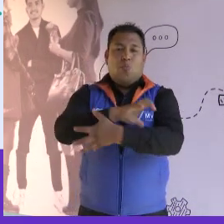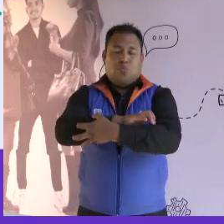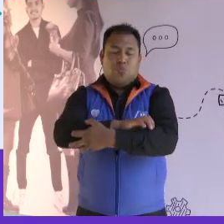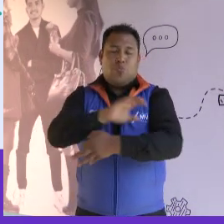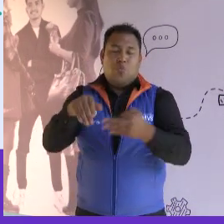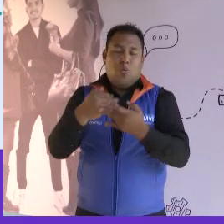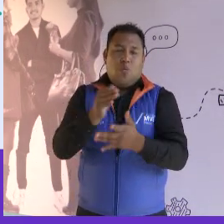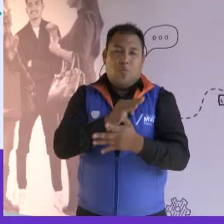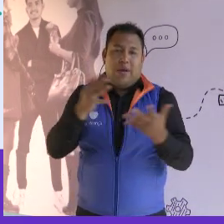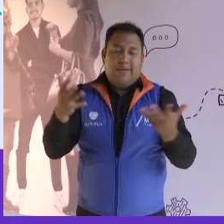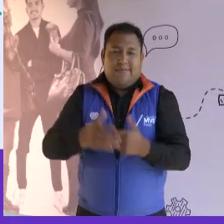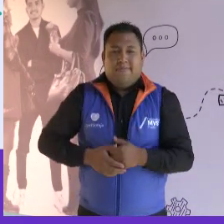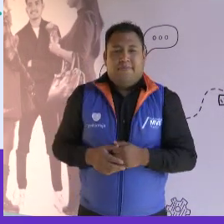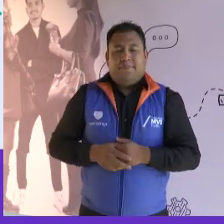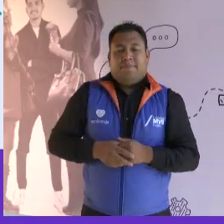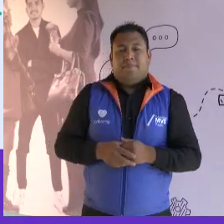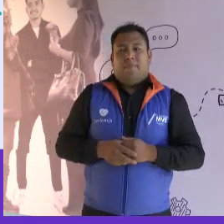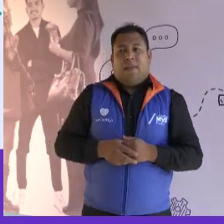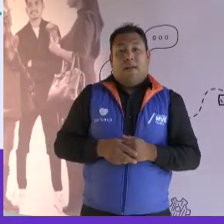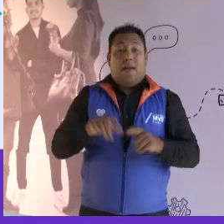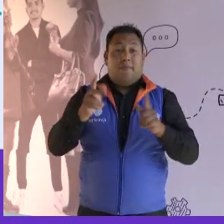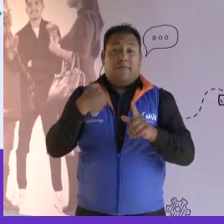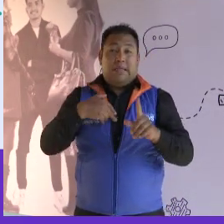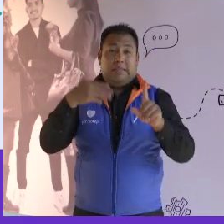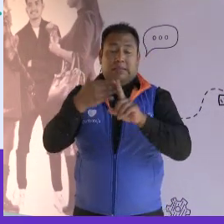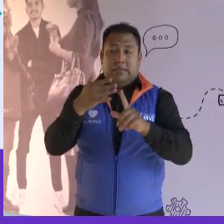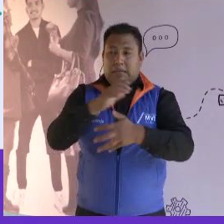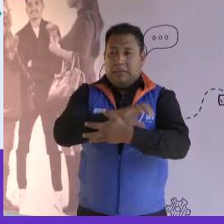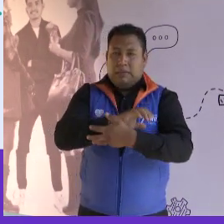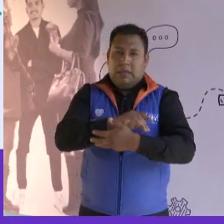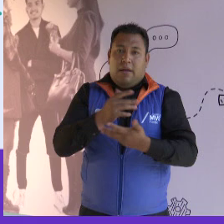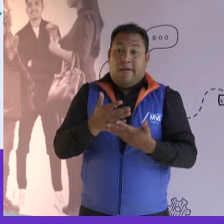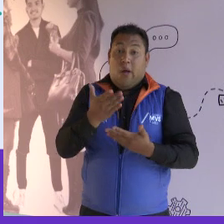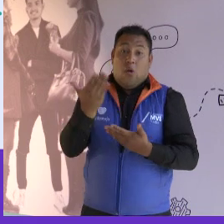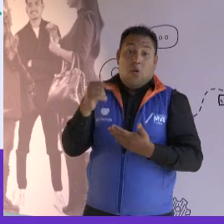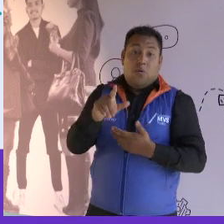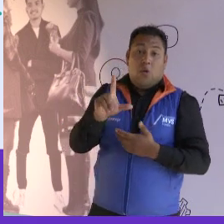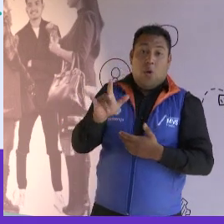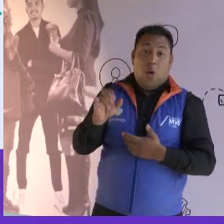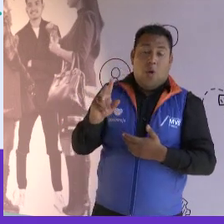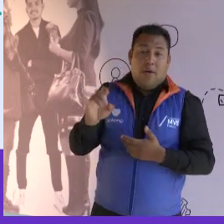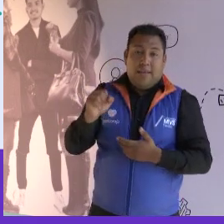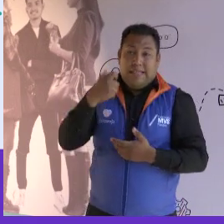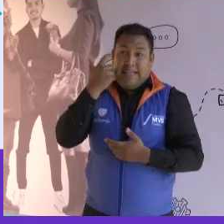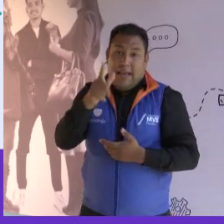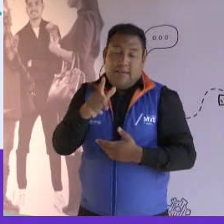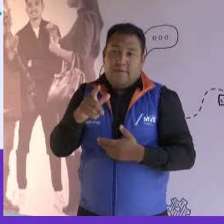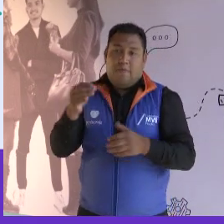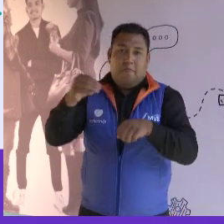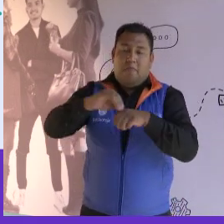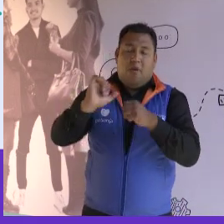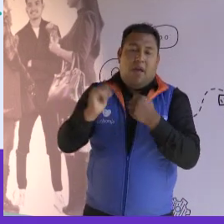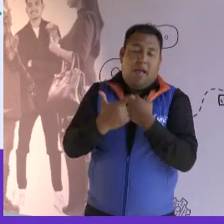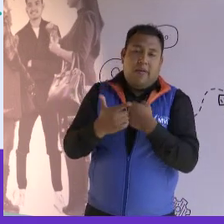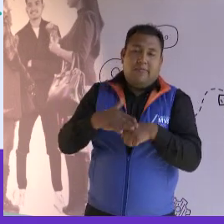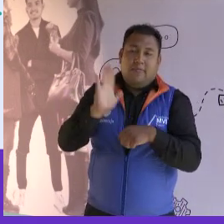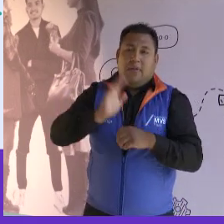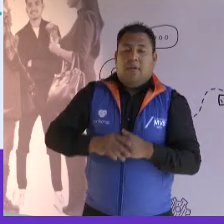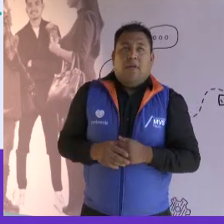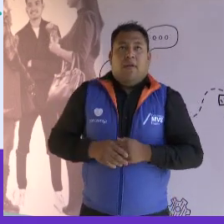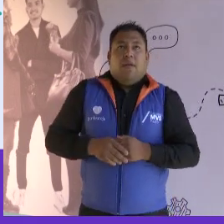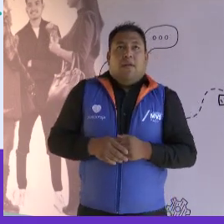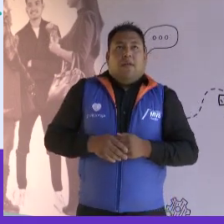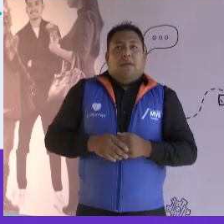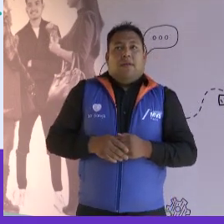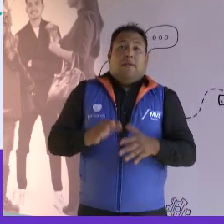y no, quizá no acabamos haciendo tanto. Lourdes, no sé si te gustaría añadir algo. Pues en nuestro caso fue cuestión de ir